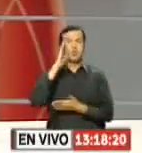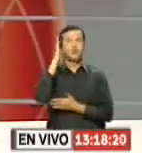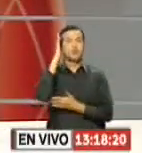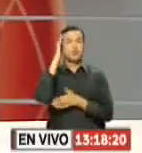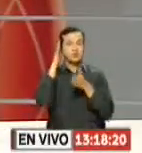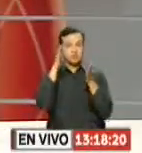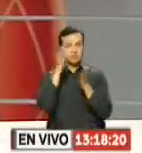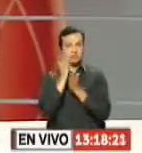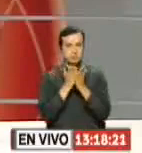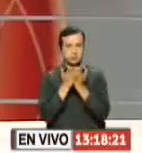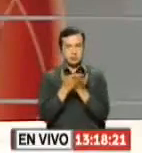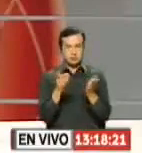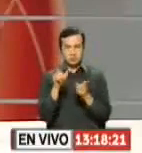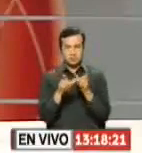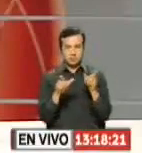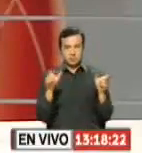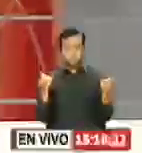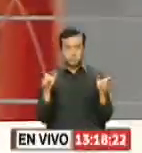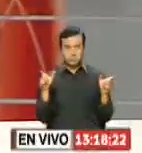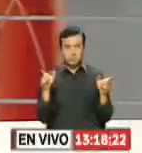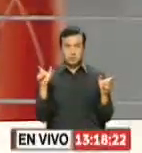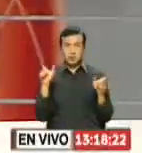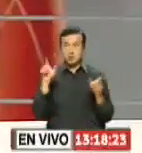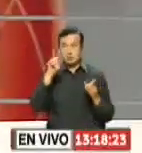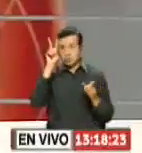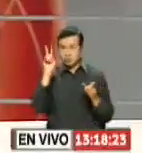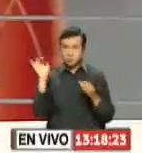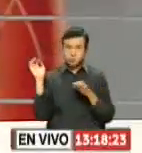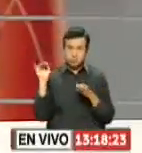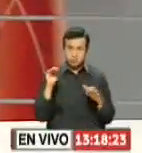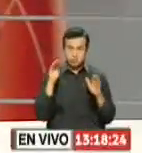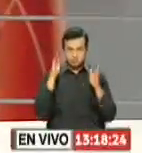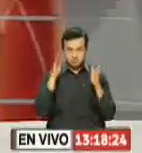dar servicio a la población en condiciones de movilidad humana.